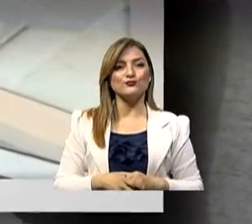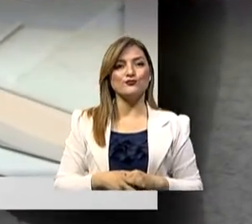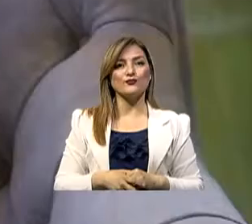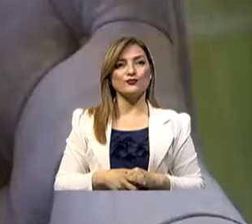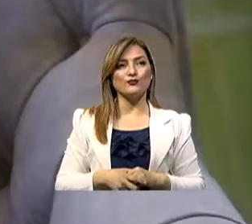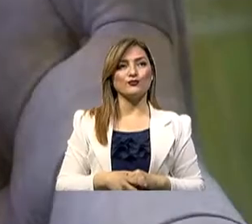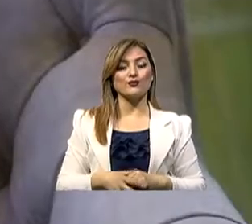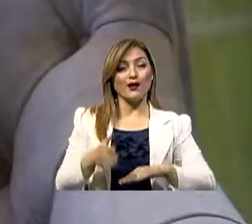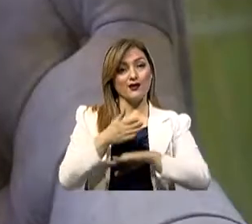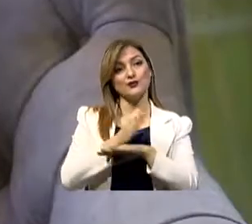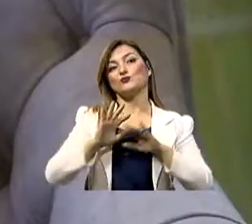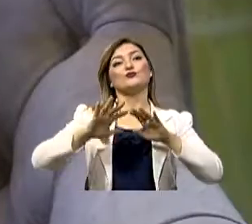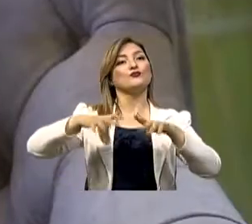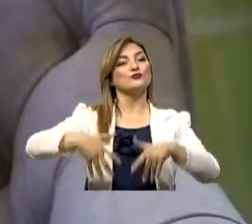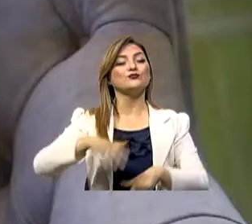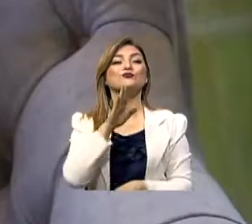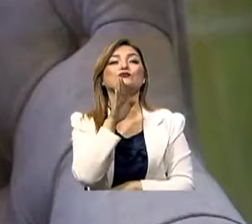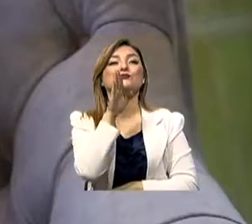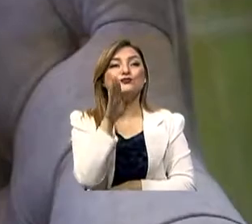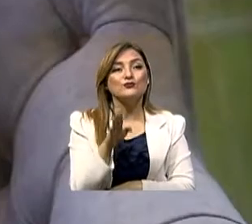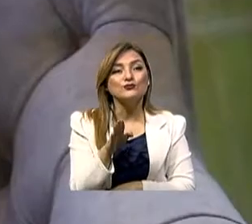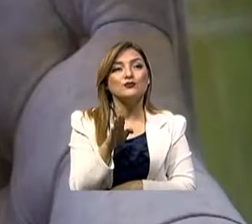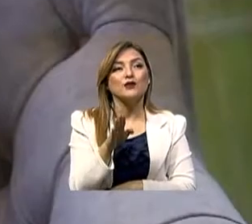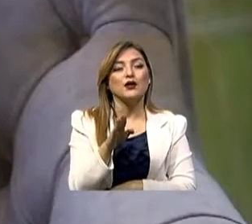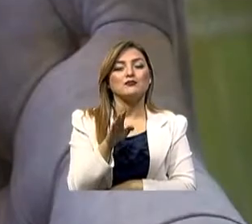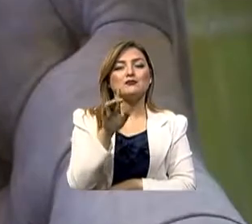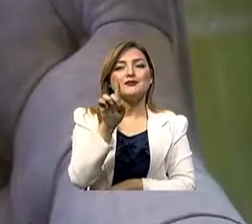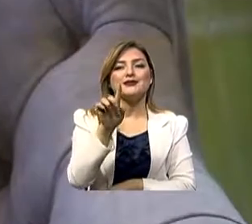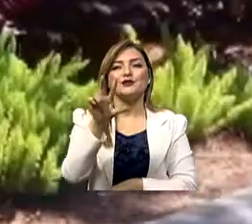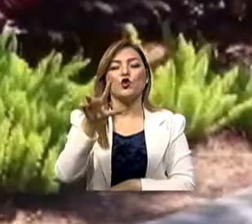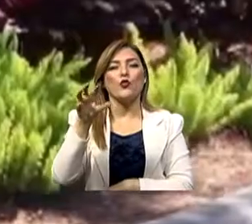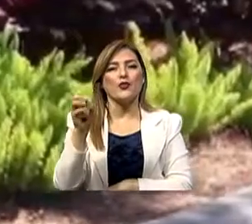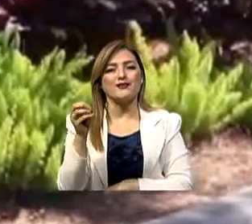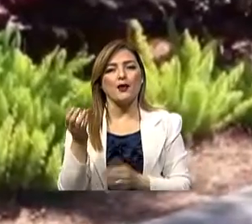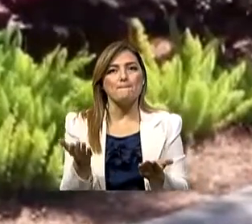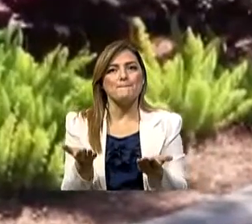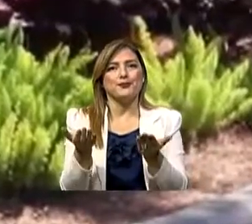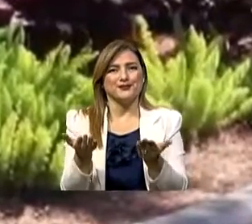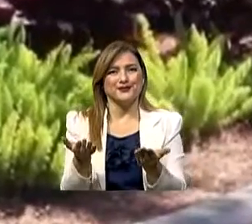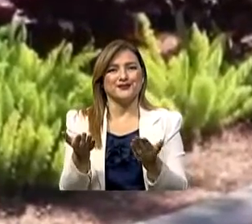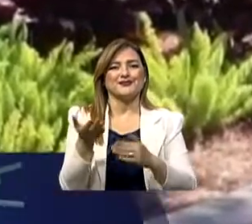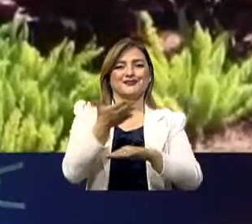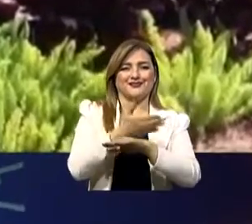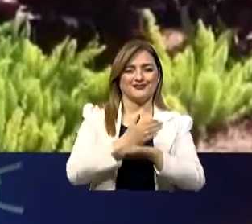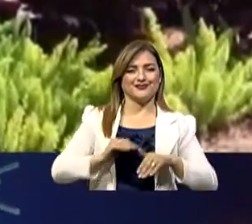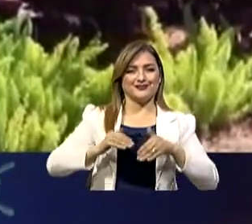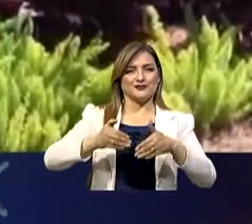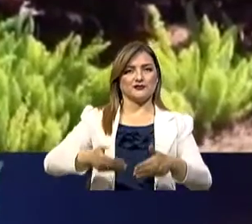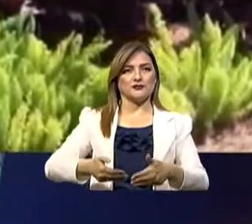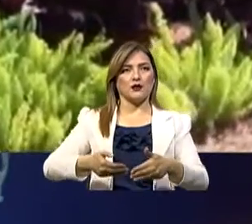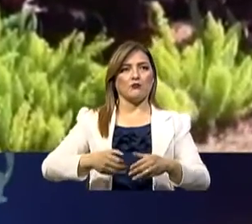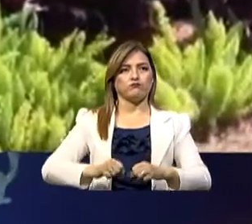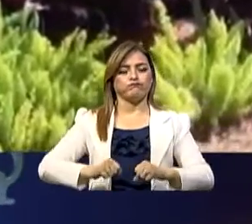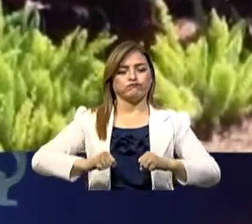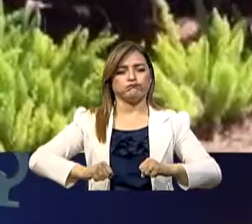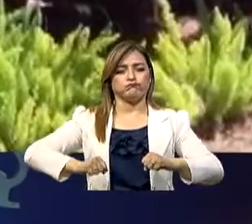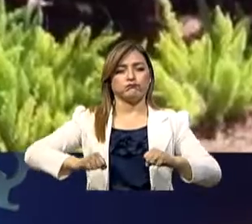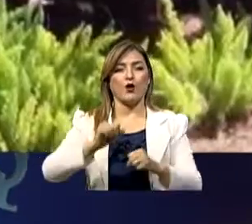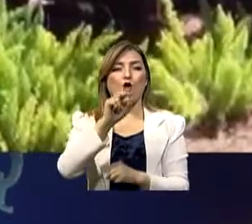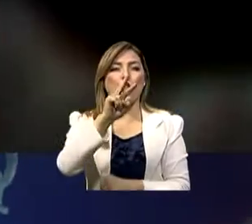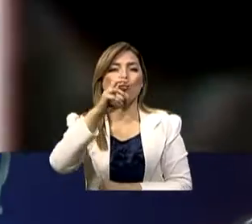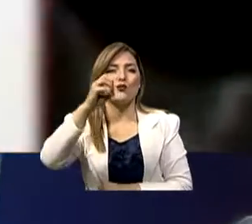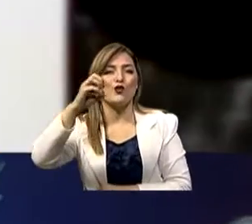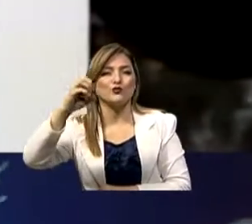antes del embarazo siempre me mantenía yo consciente o 30 libras llegué a pesar 200 que un poco matéricas